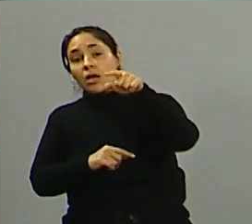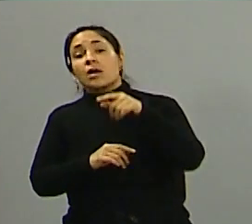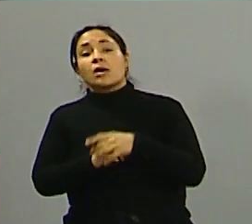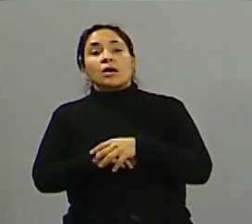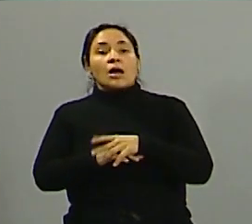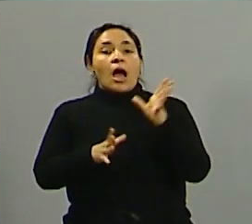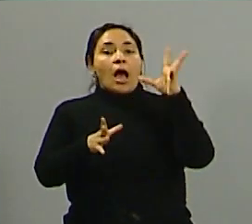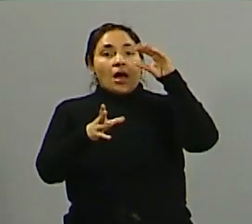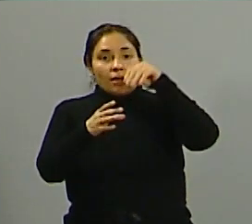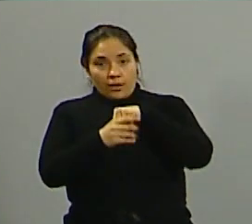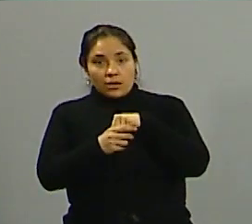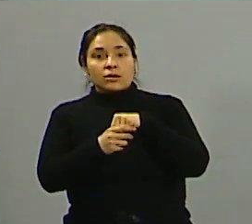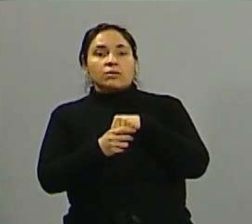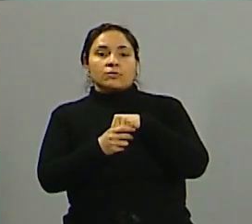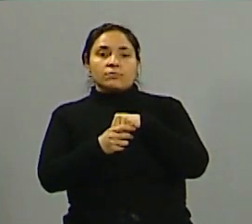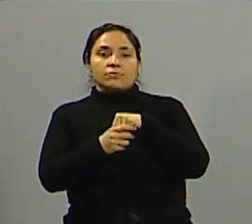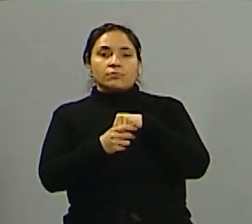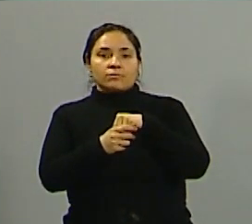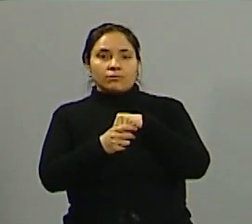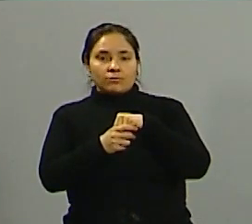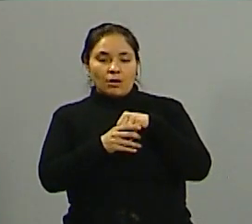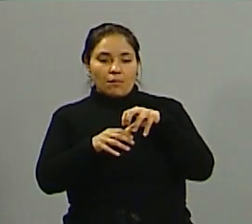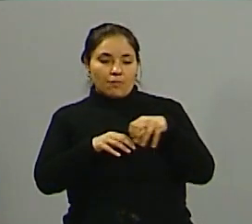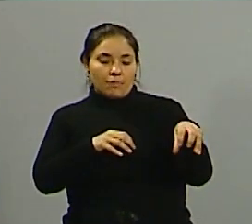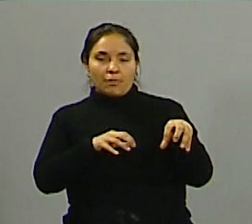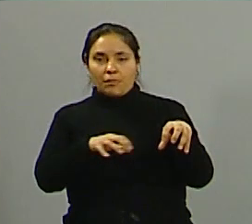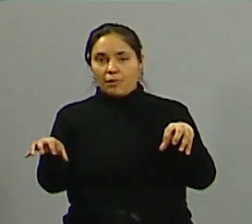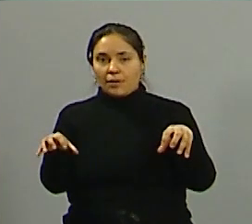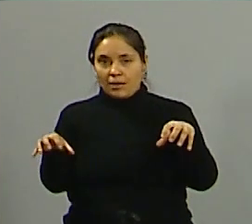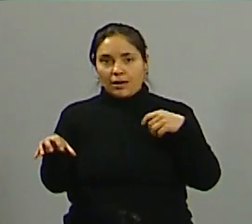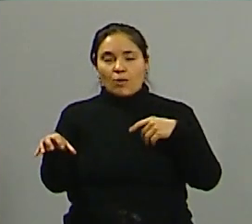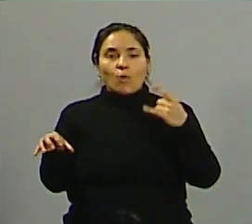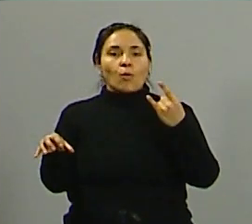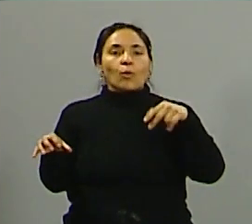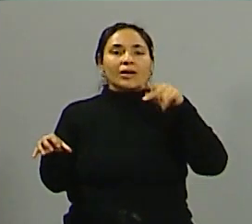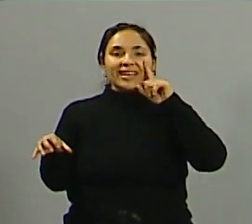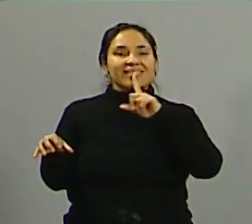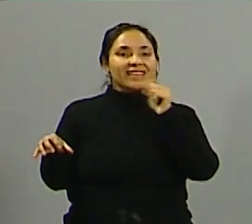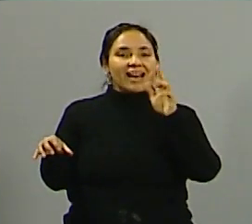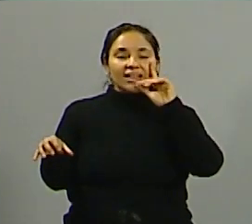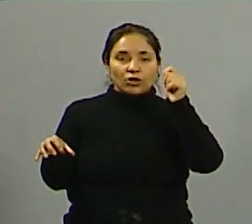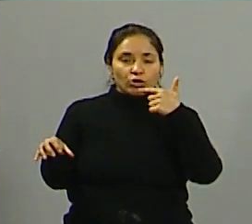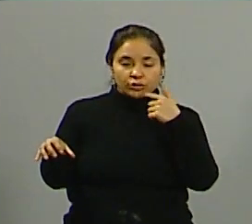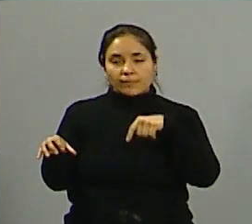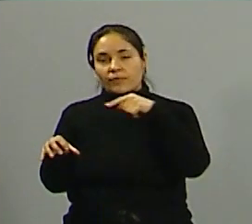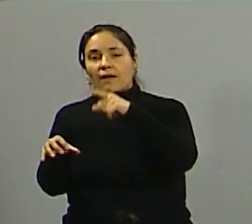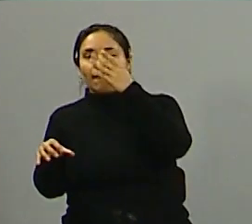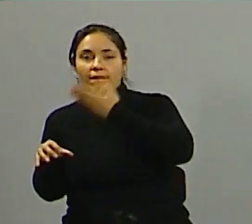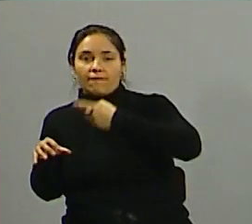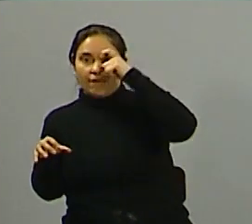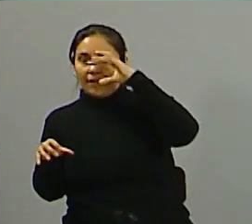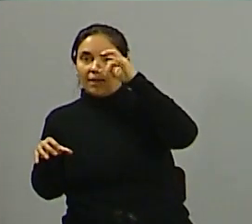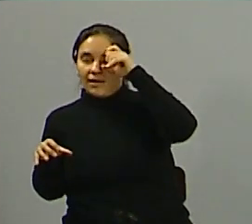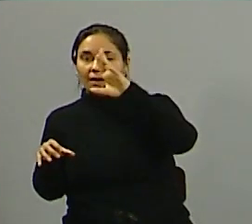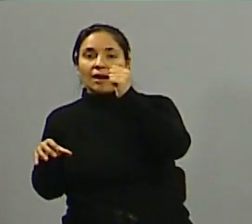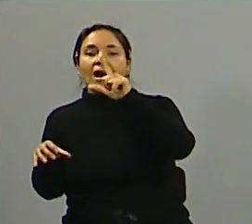internamente ya han empezado grandes divisiones entre unitarios y federales. El litoral va a avanzar contra Buenos Aires, lo